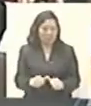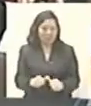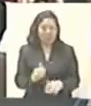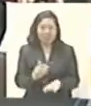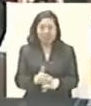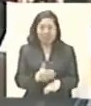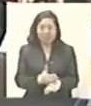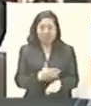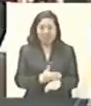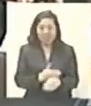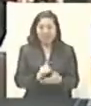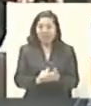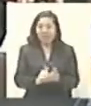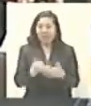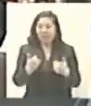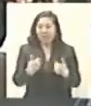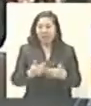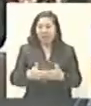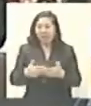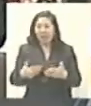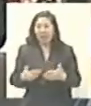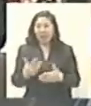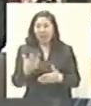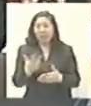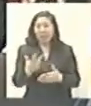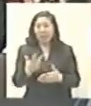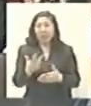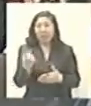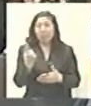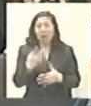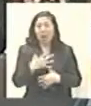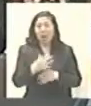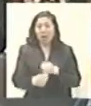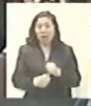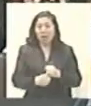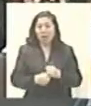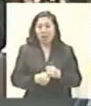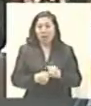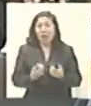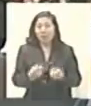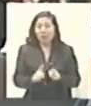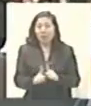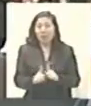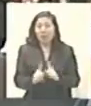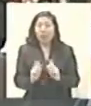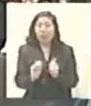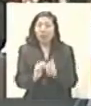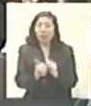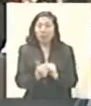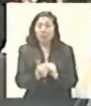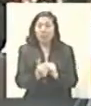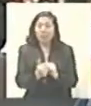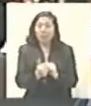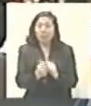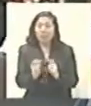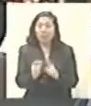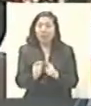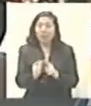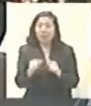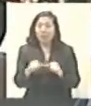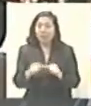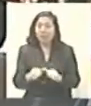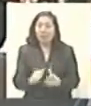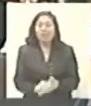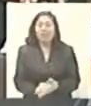del desarrollo, que se manifiestan desde antes de los 3 primeros años de edad. Es cambiar la palabra, genera una discapacidad